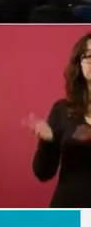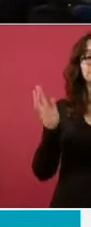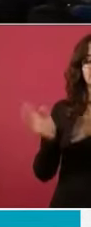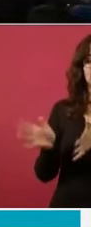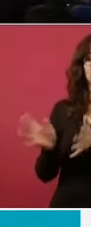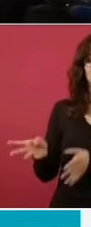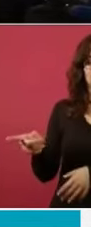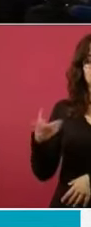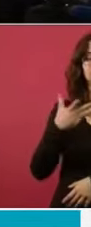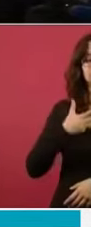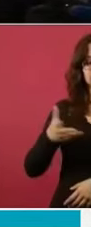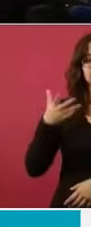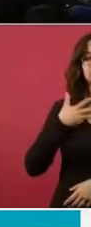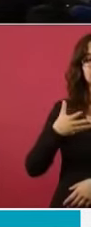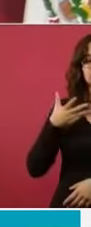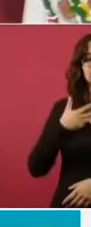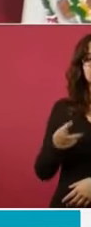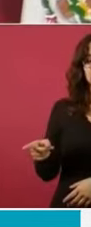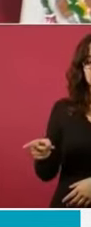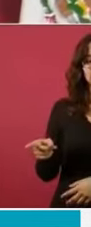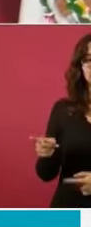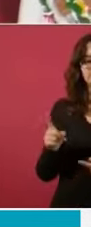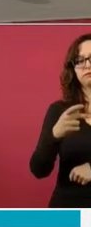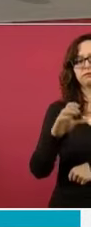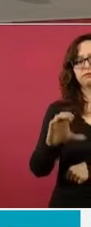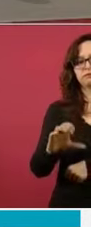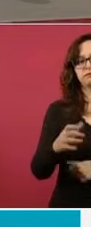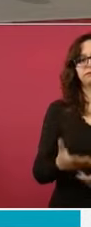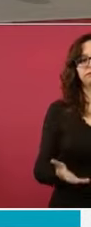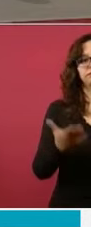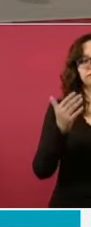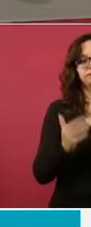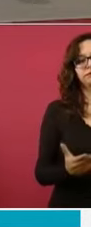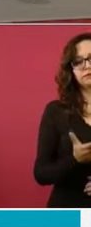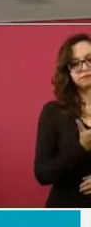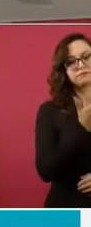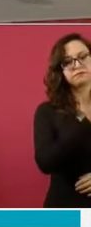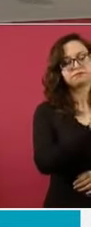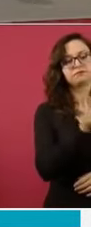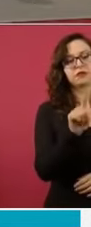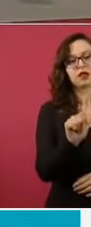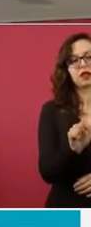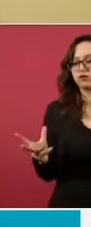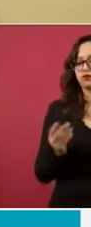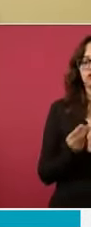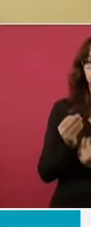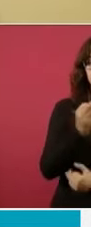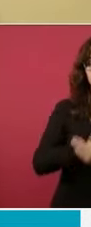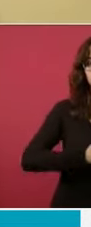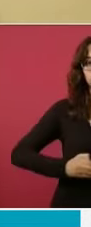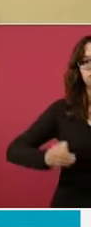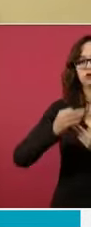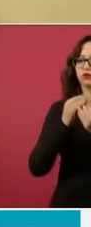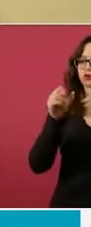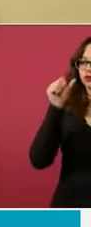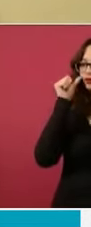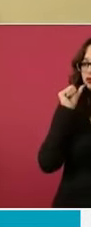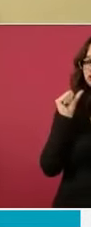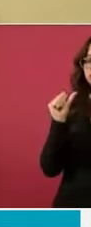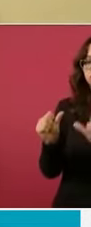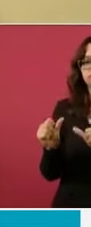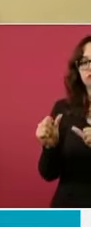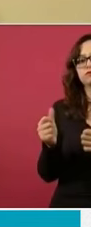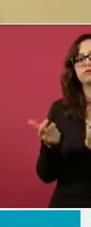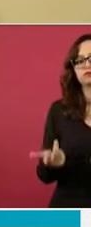se implementó el plan DN3. Laura, te escuchamos. En donde se pudo